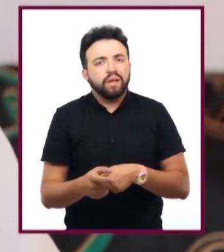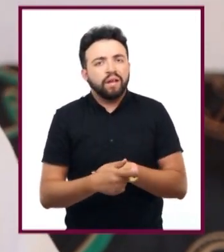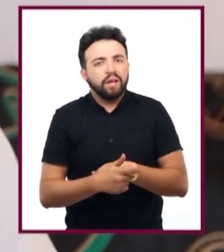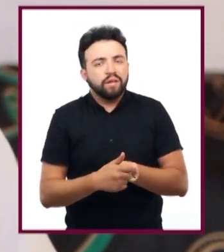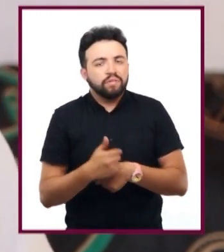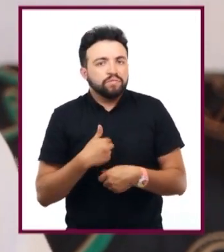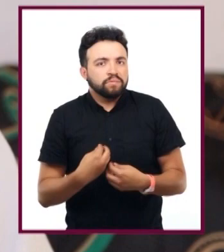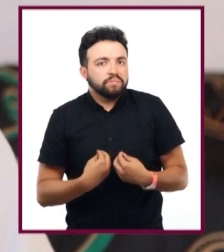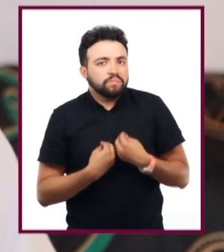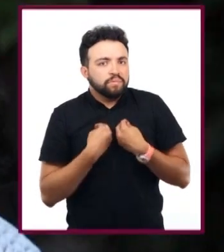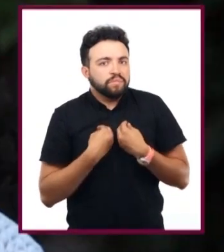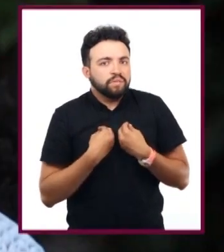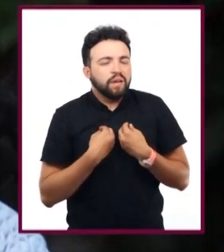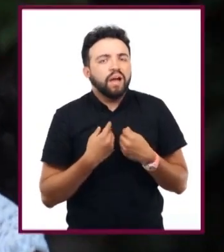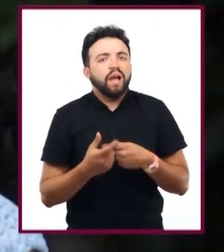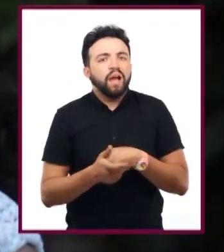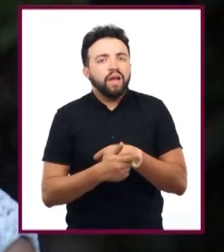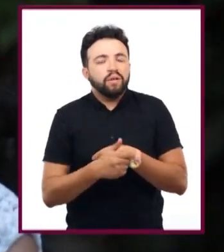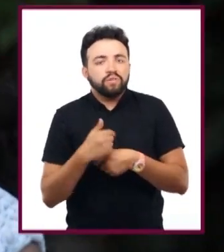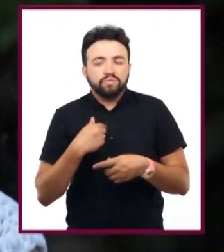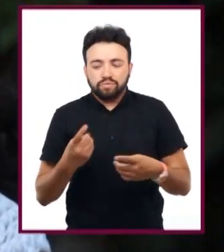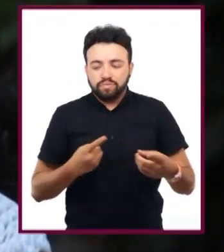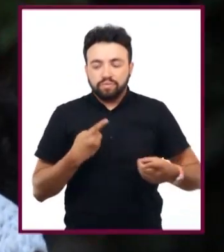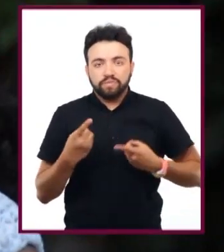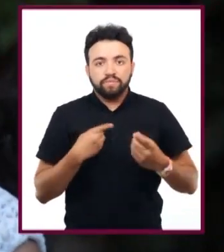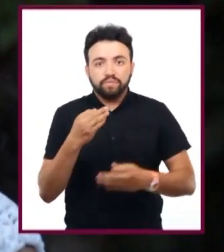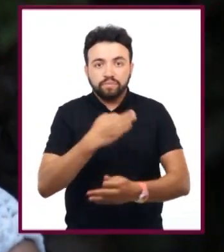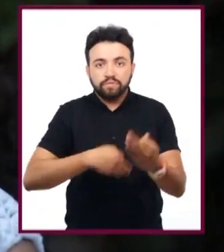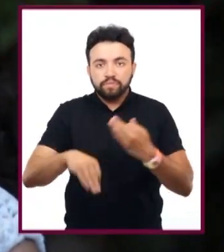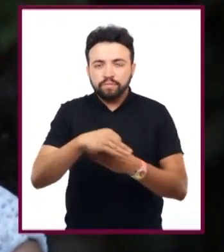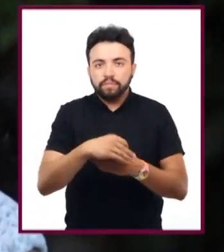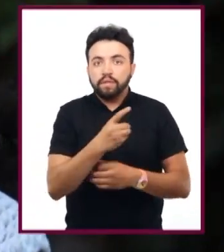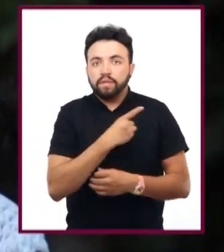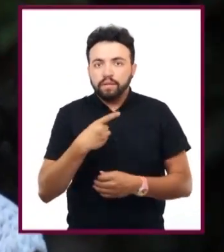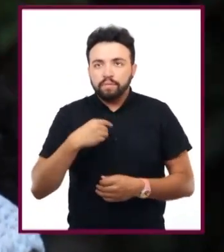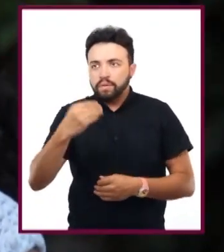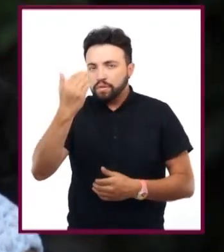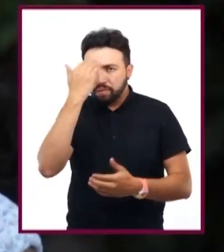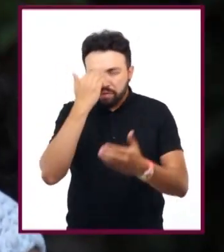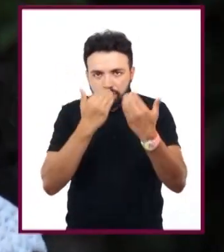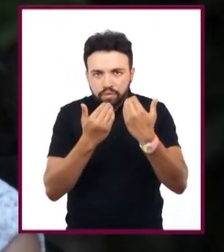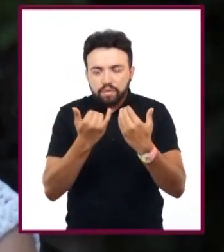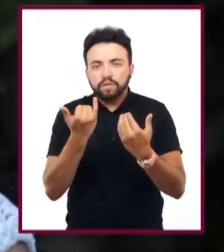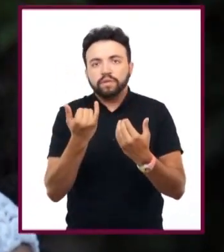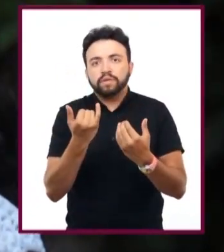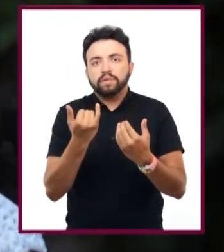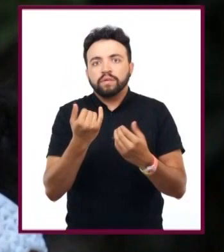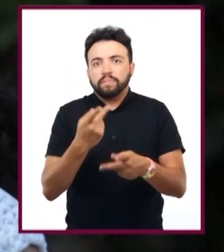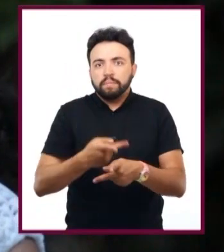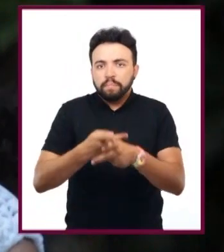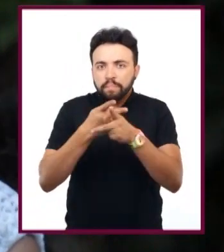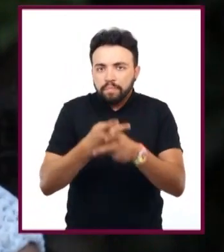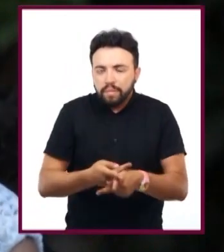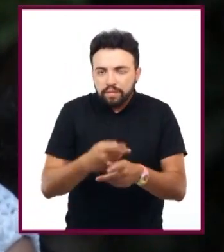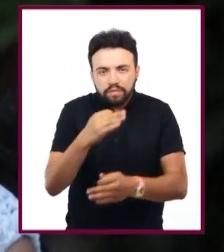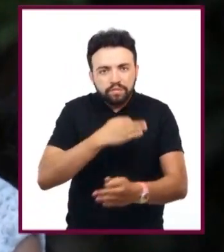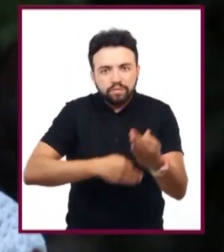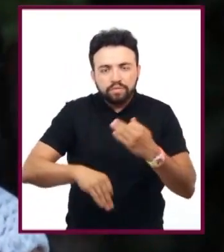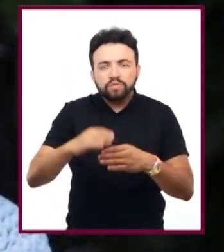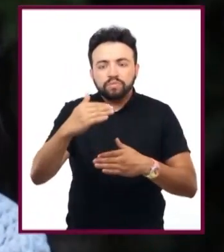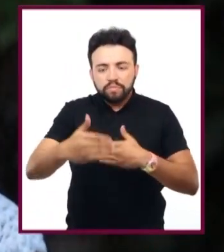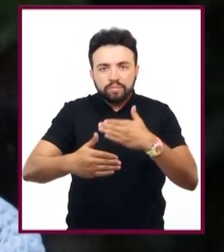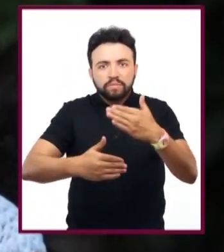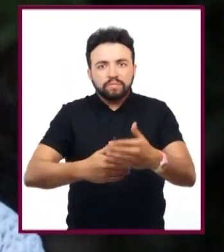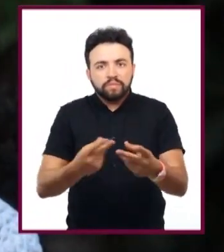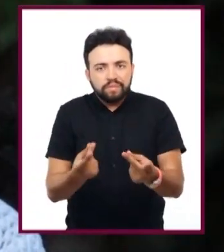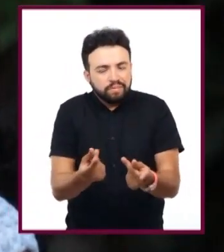disfrutamos todo lo que hacemos? Conocer y comprender los procesos de lo que sucede a nuestro alrededor nos brinda la certeza de que todo se